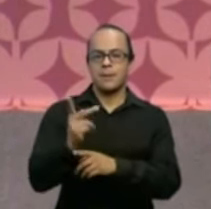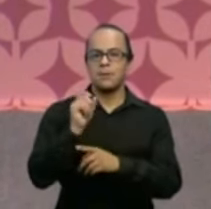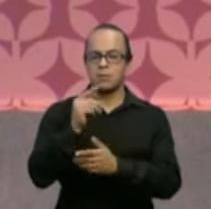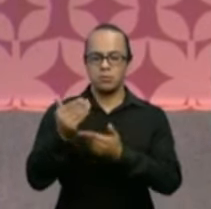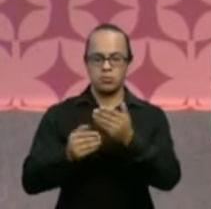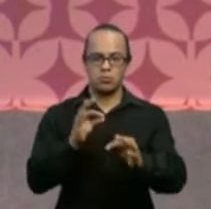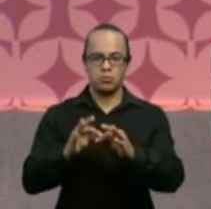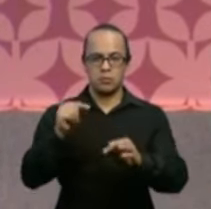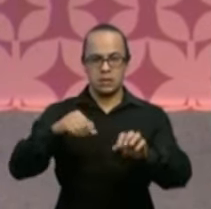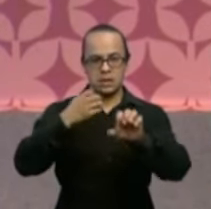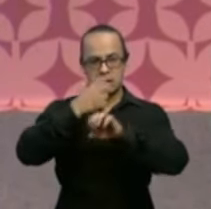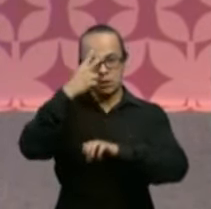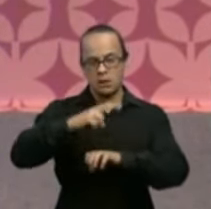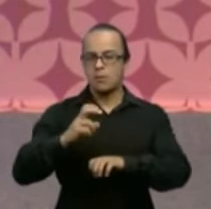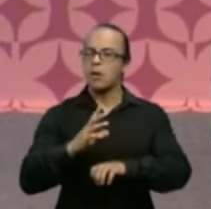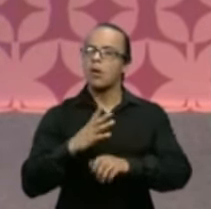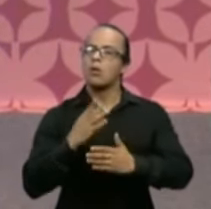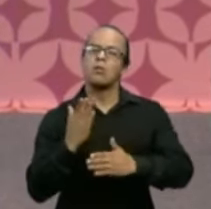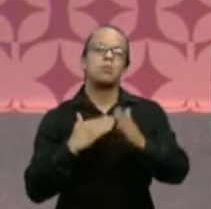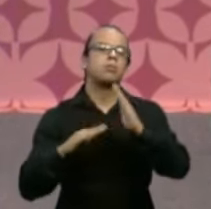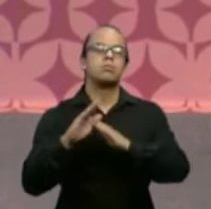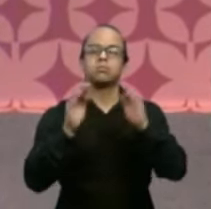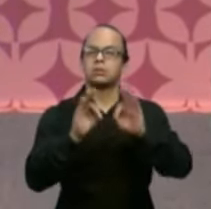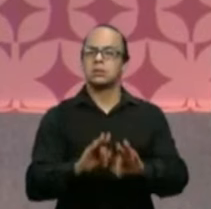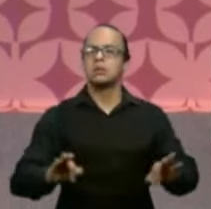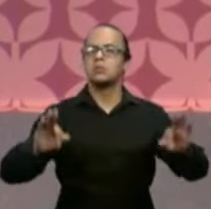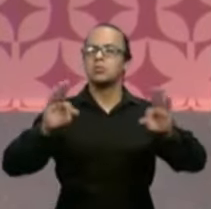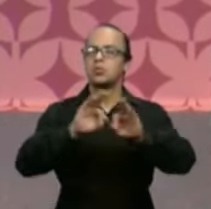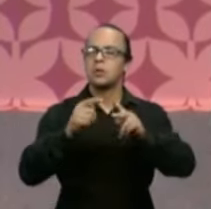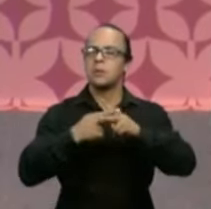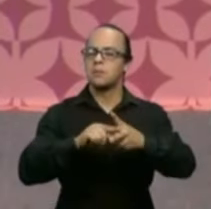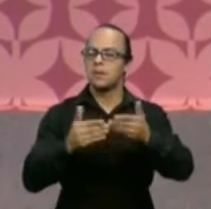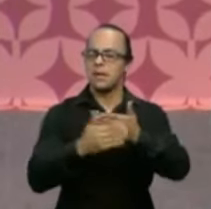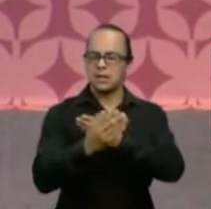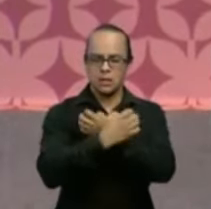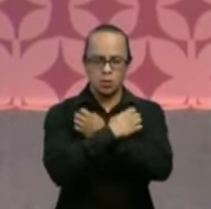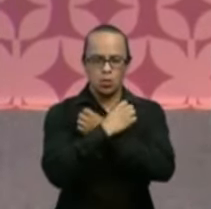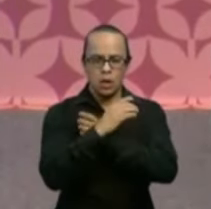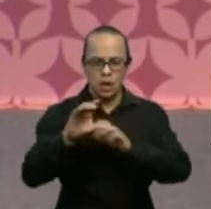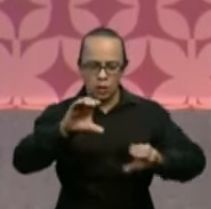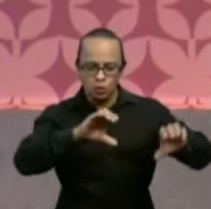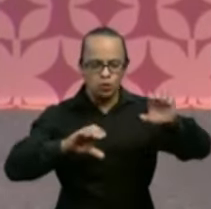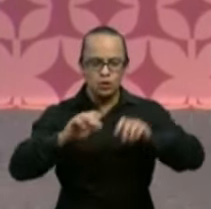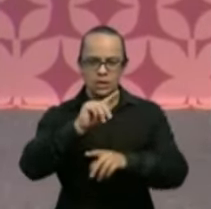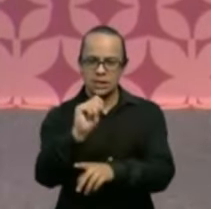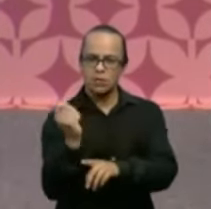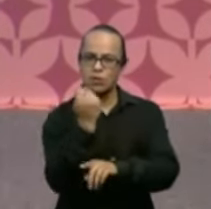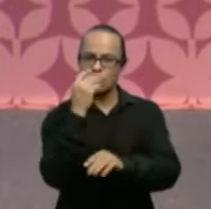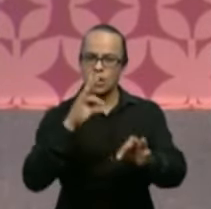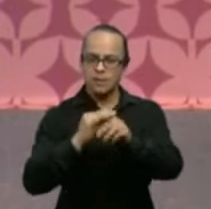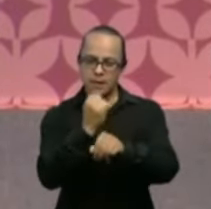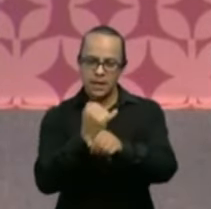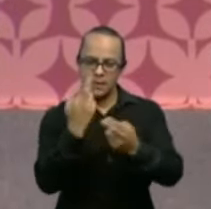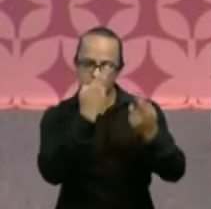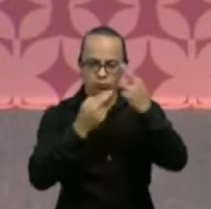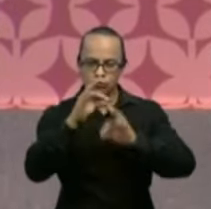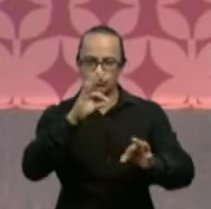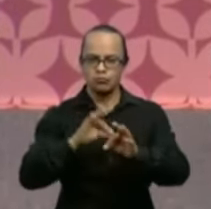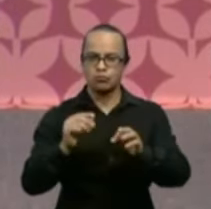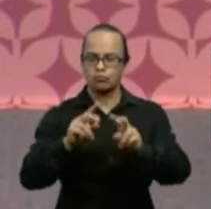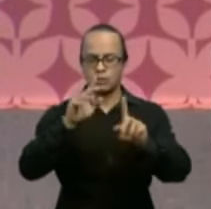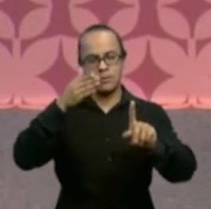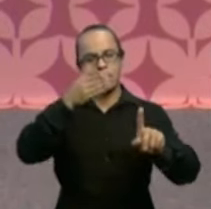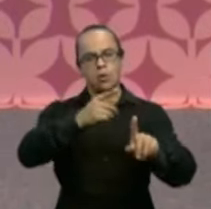haremos del Estado de México la cuna y el semillero nacional de la educación científica y tecnológica con sentido humanista,